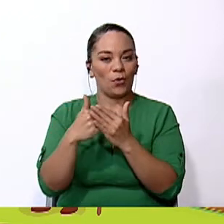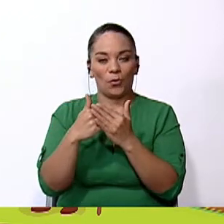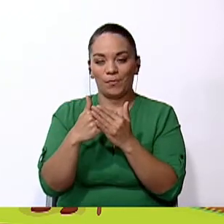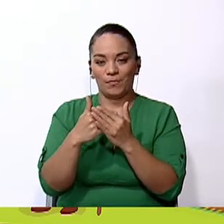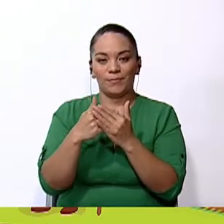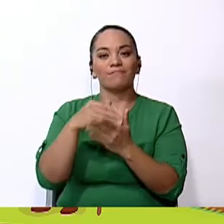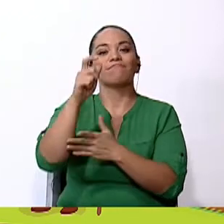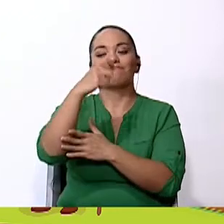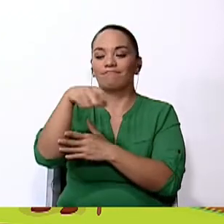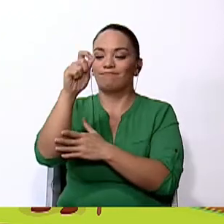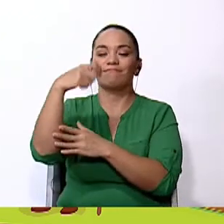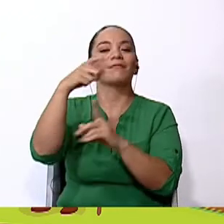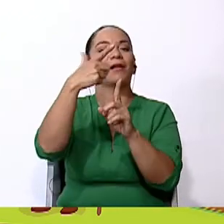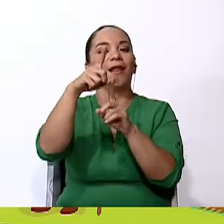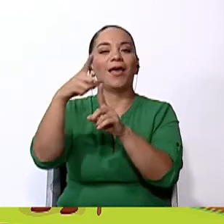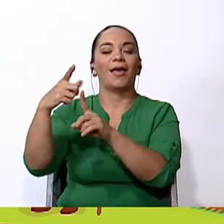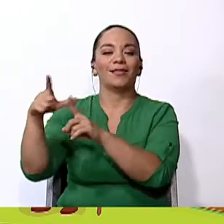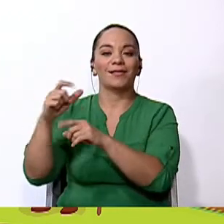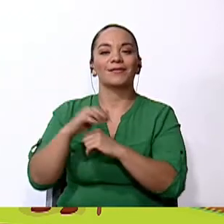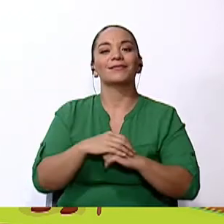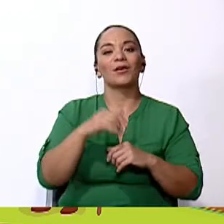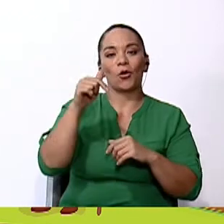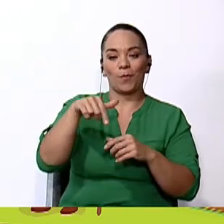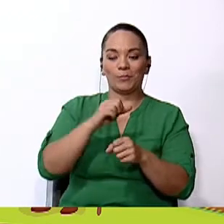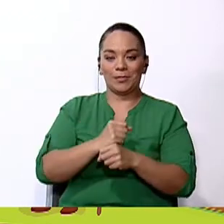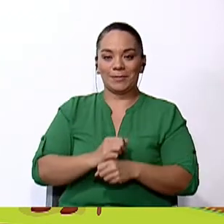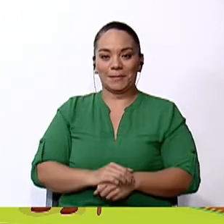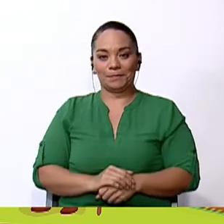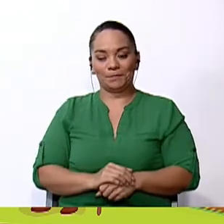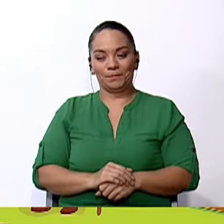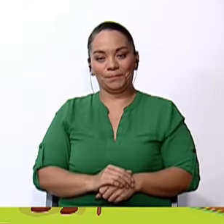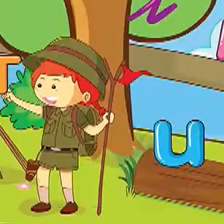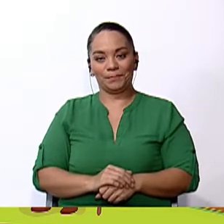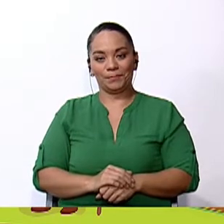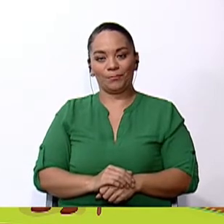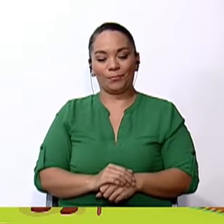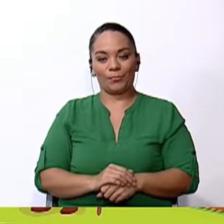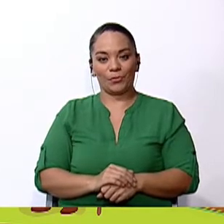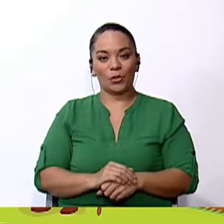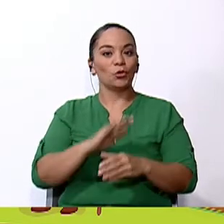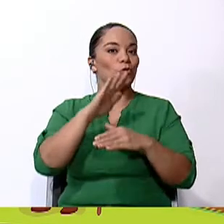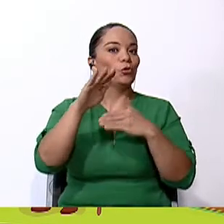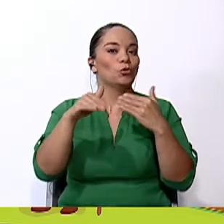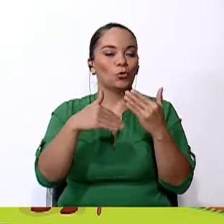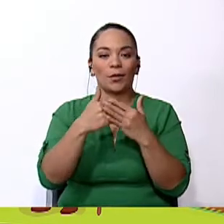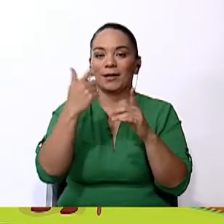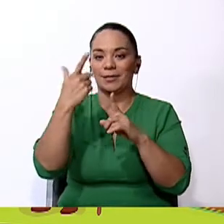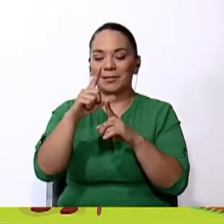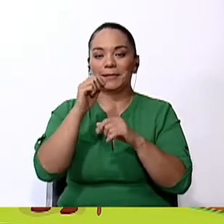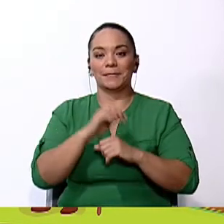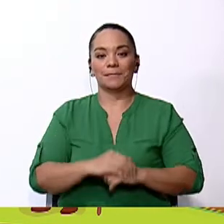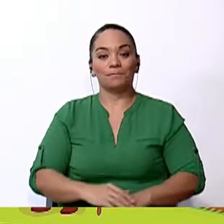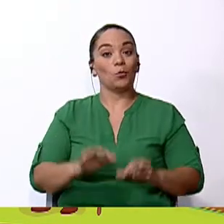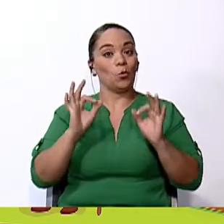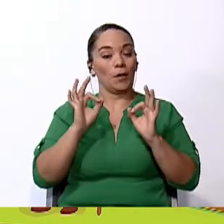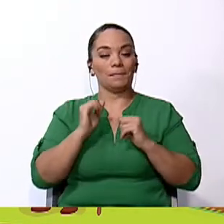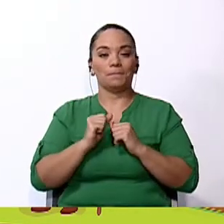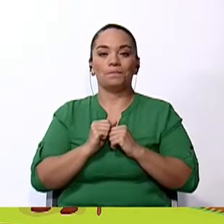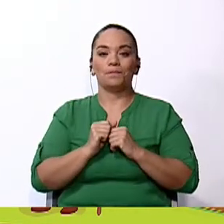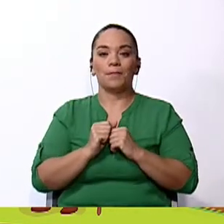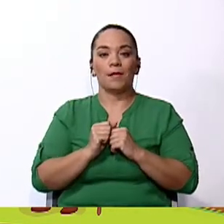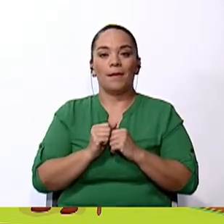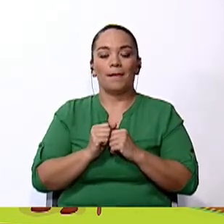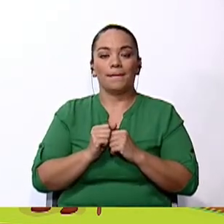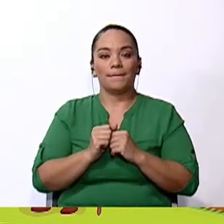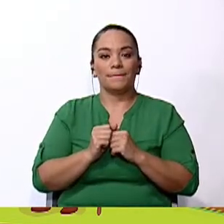de letra que vamos a realizar, todo tipo de disfraz que vamos a realizar. Ahora, hablando de